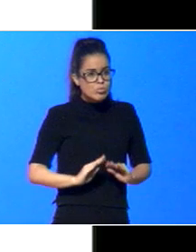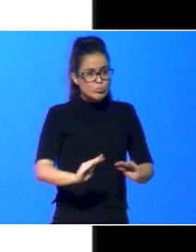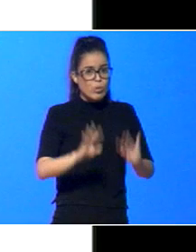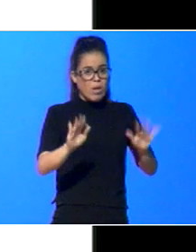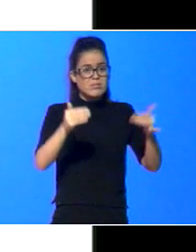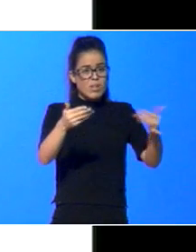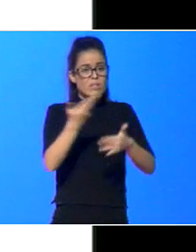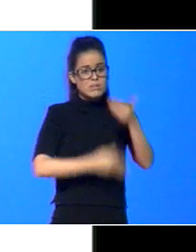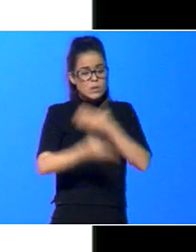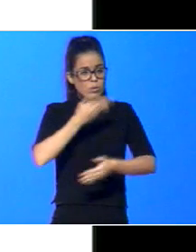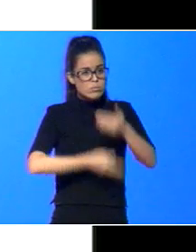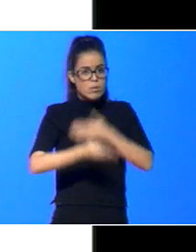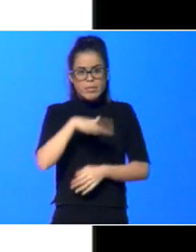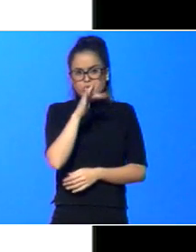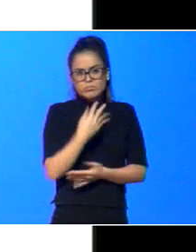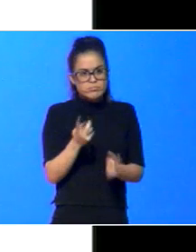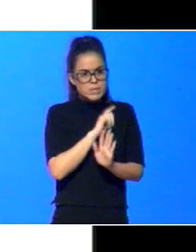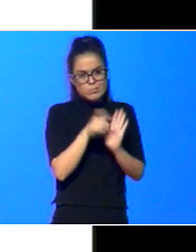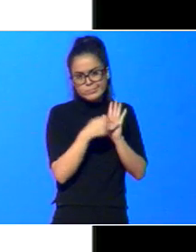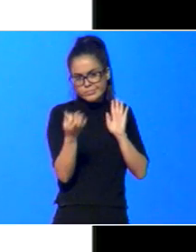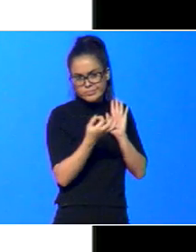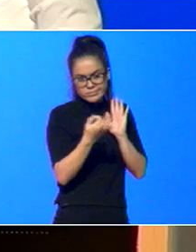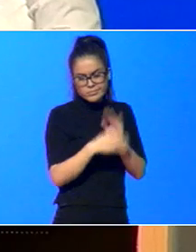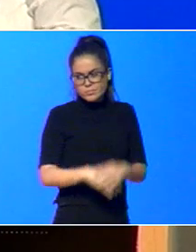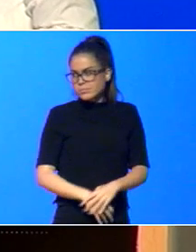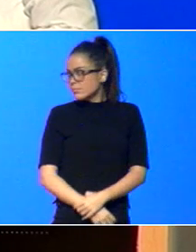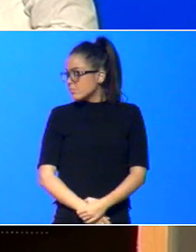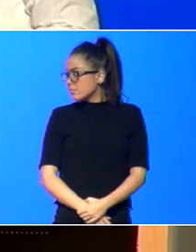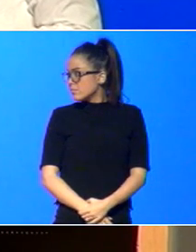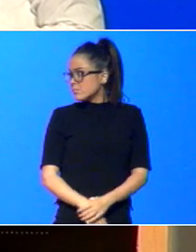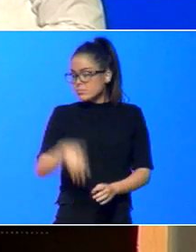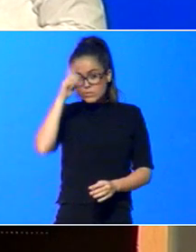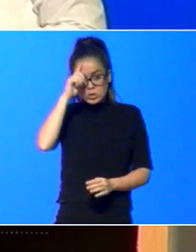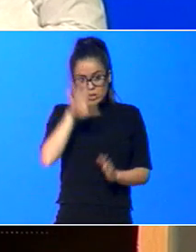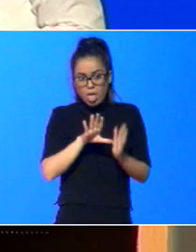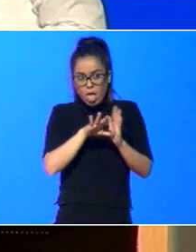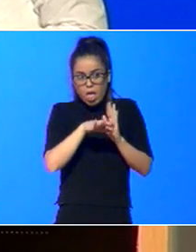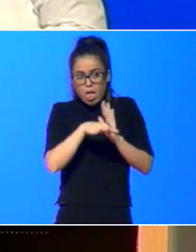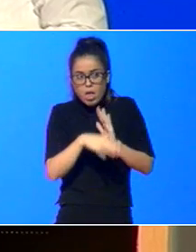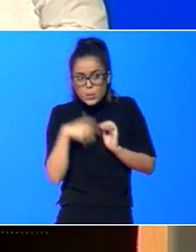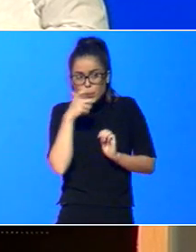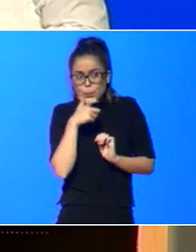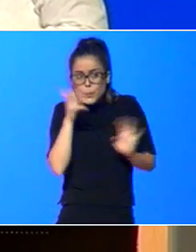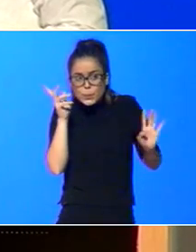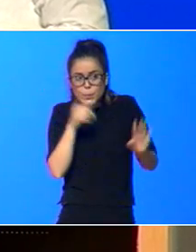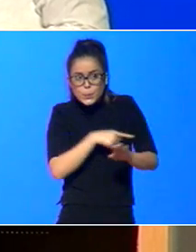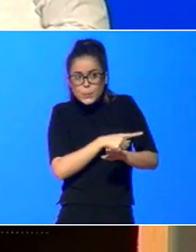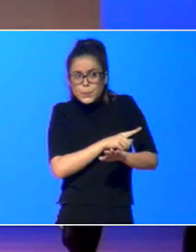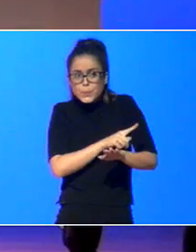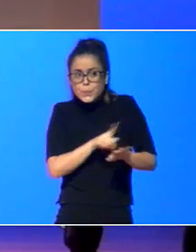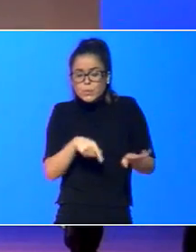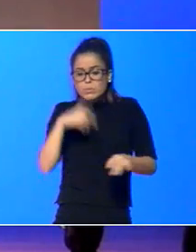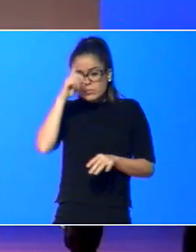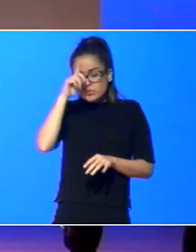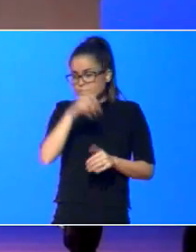ser total, ¿no? No sé si me estoy pasando un poco de tiempo. Queremos llegar pero bueno, a la tercera sí